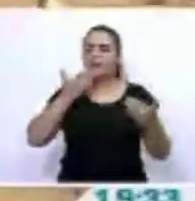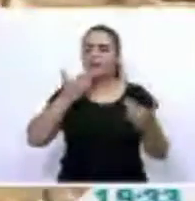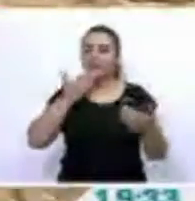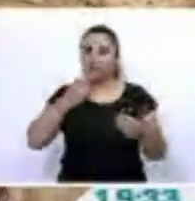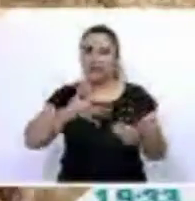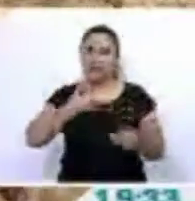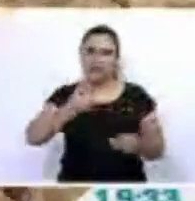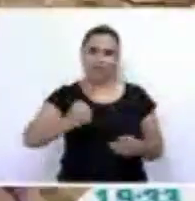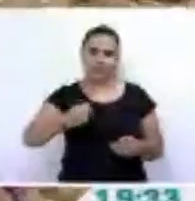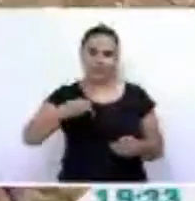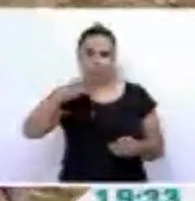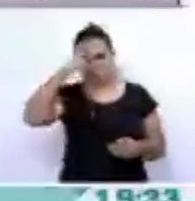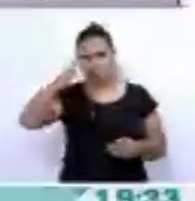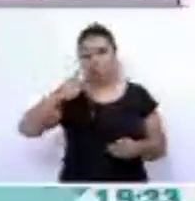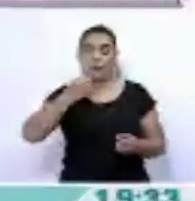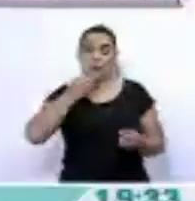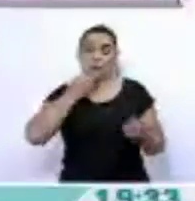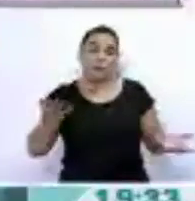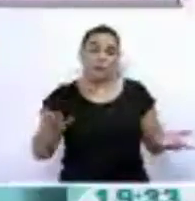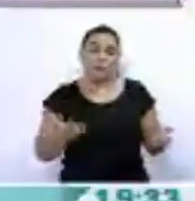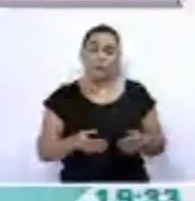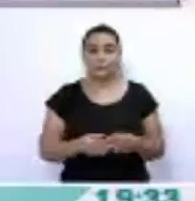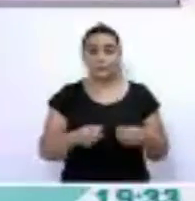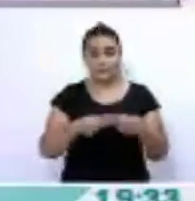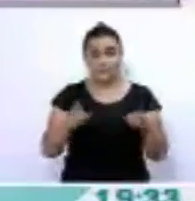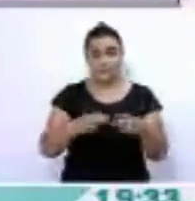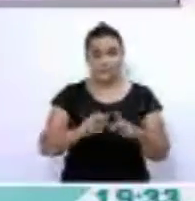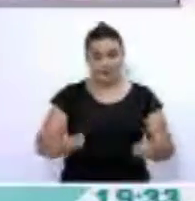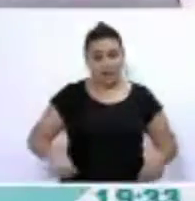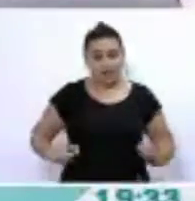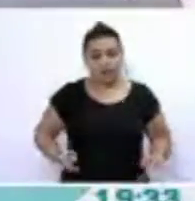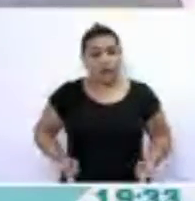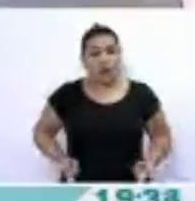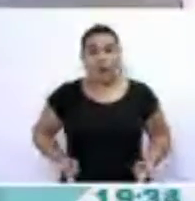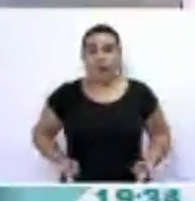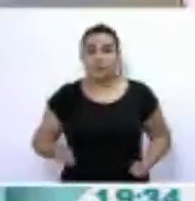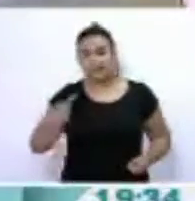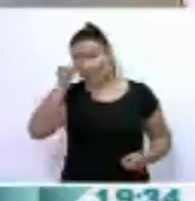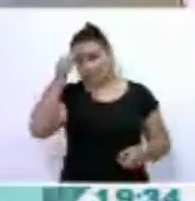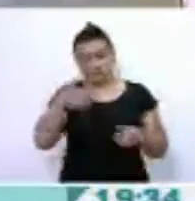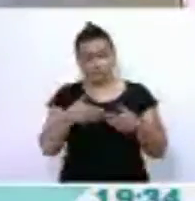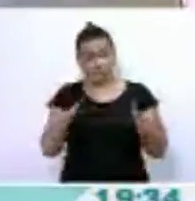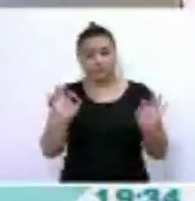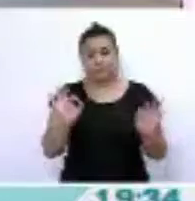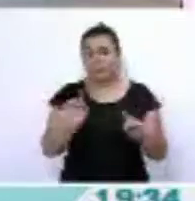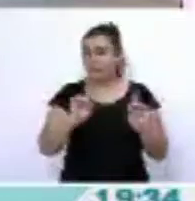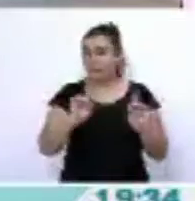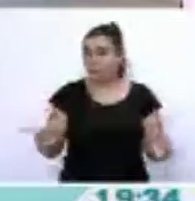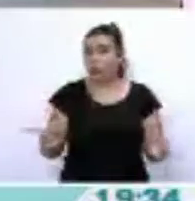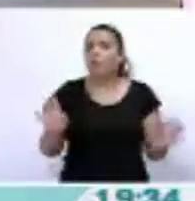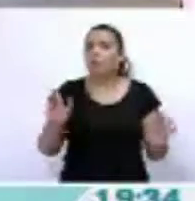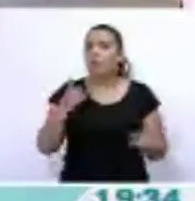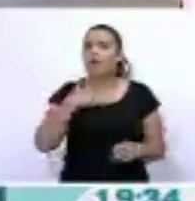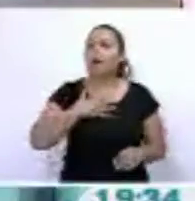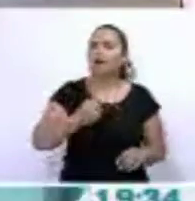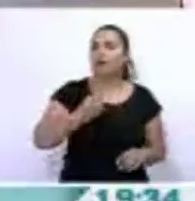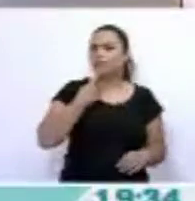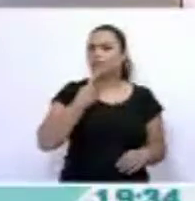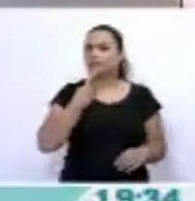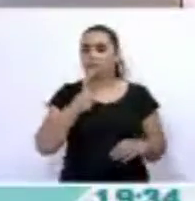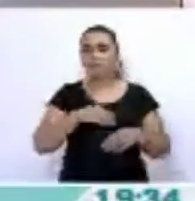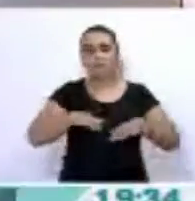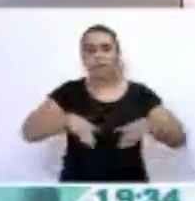de Villas Buenas de Gata. Lo que, bueno, aunque esta piscina vamos natural molestando todo no, el sitio. Este verano no pueda abrir como tal, por decirlo así, sí que dice la alcaldesa que nos podremos bañar en el